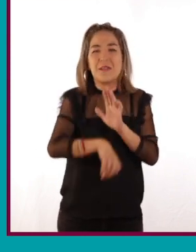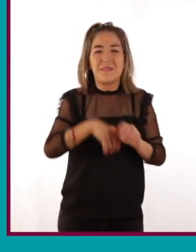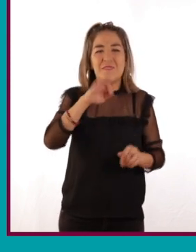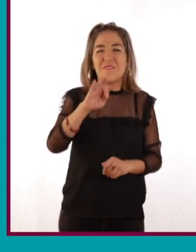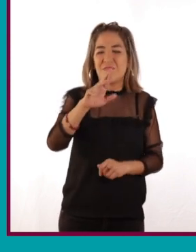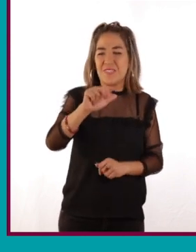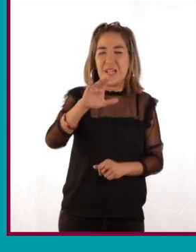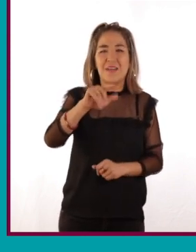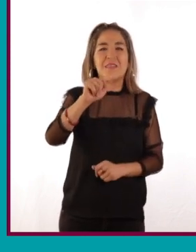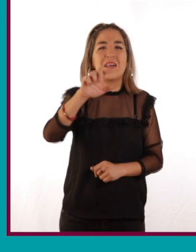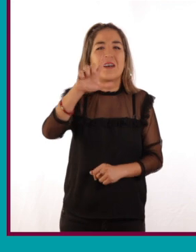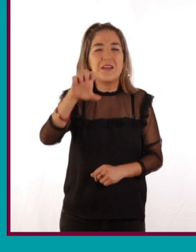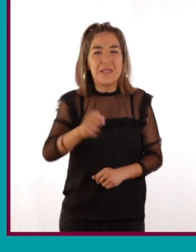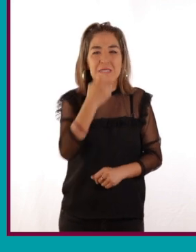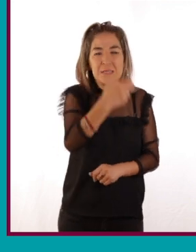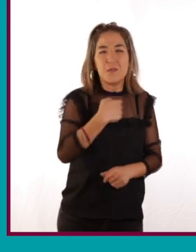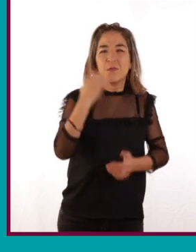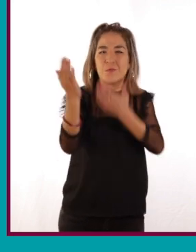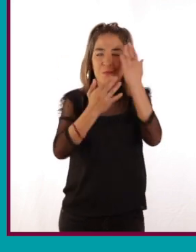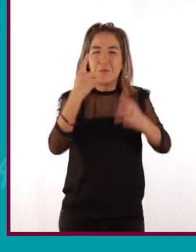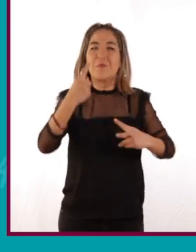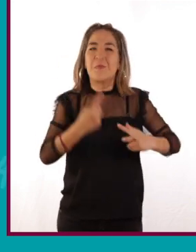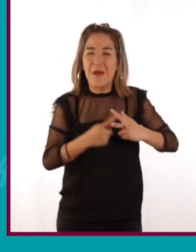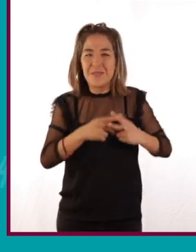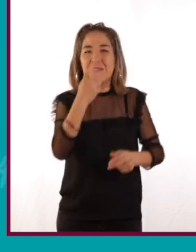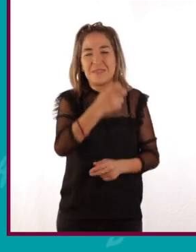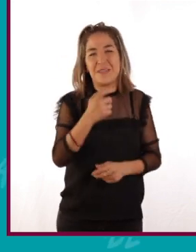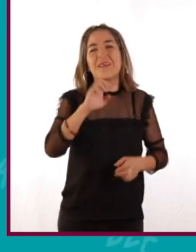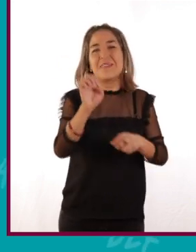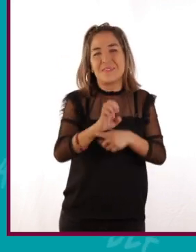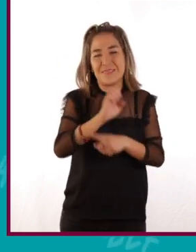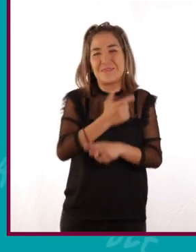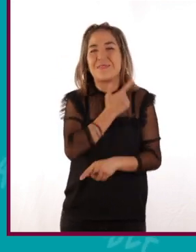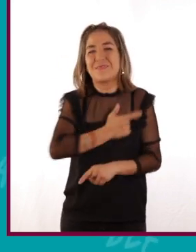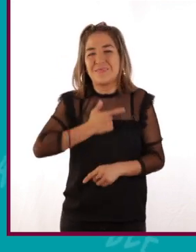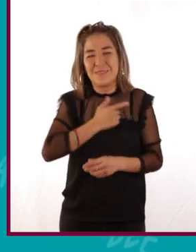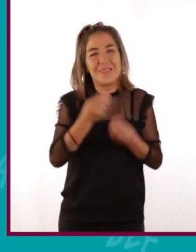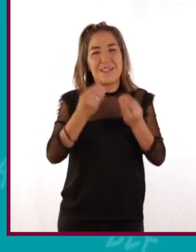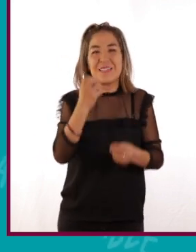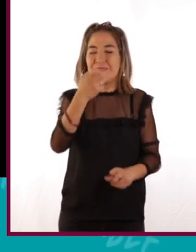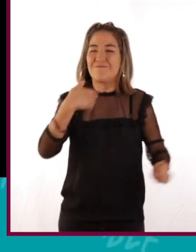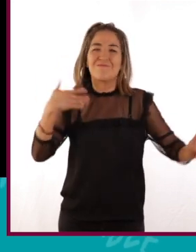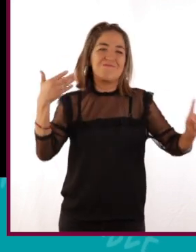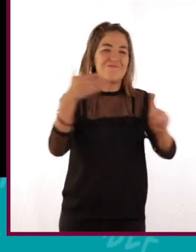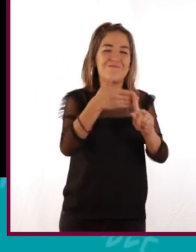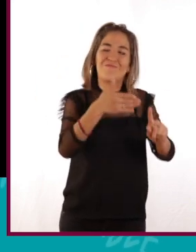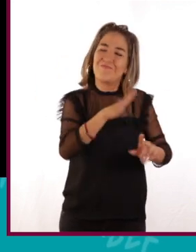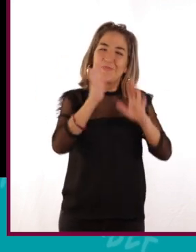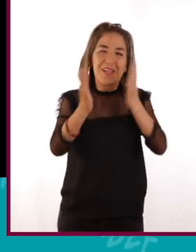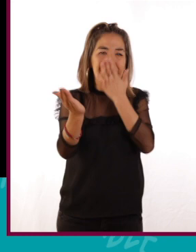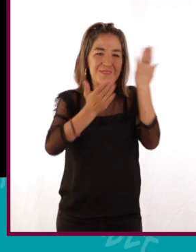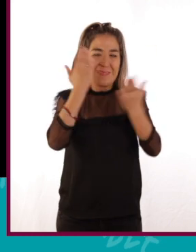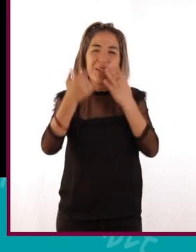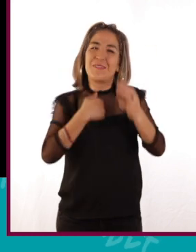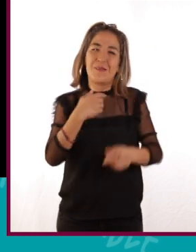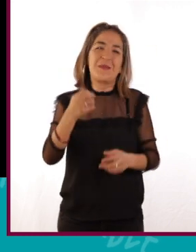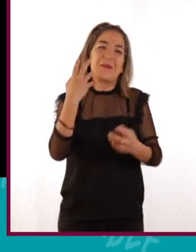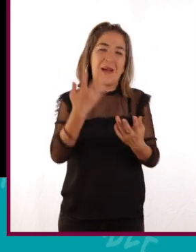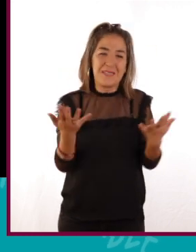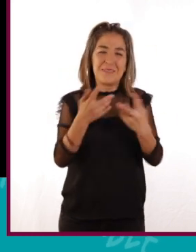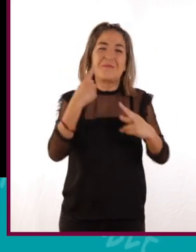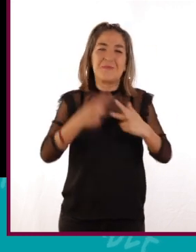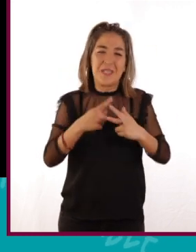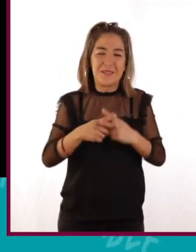áreas, como ejemplo los fractales también los conocí ahí en la facultad. Entonces me fue gustando y ya me dediqué y pues bueno, a